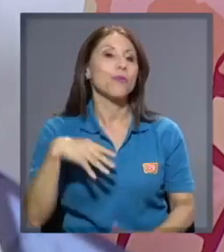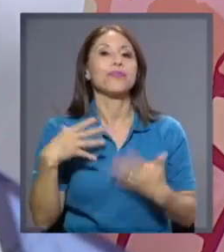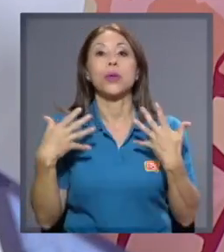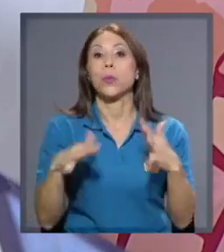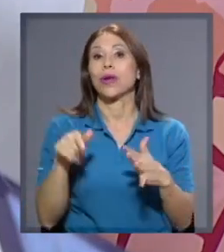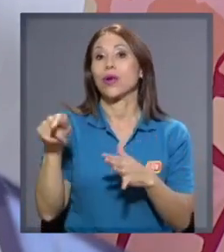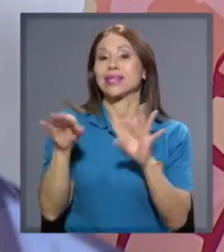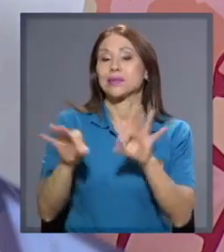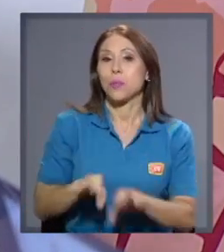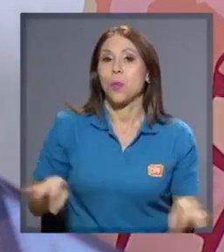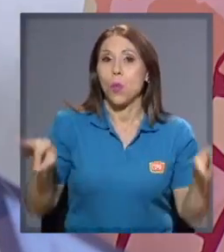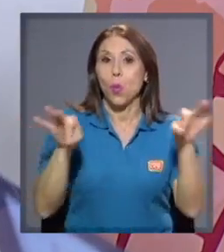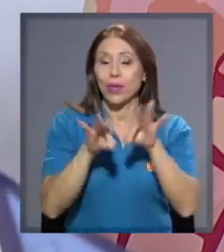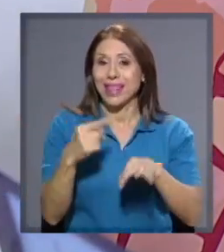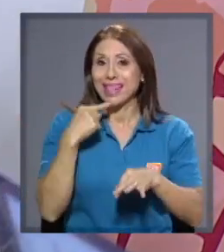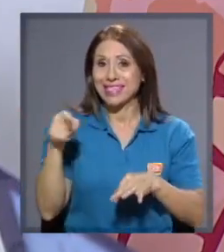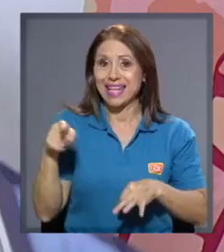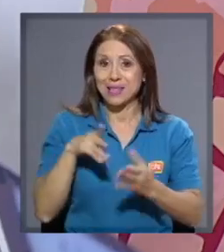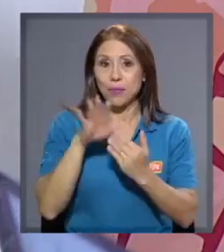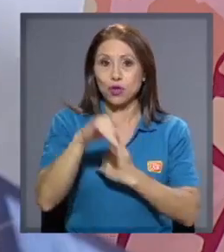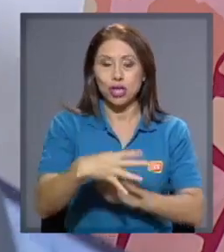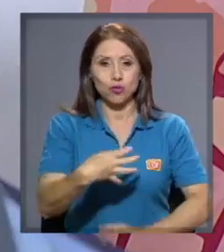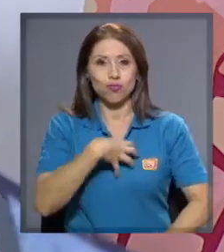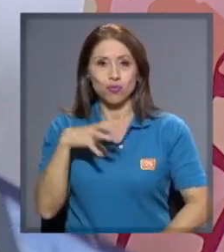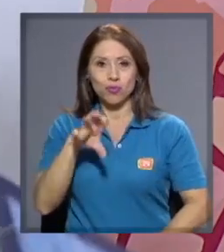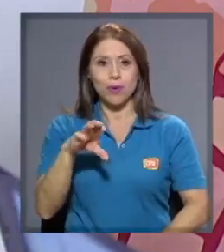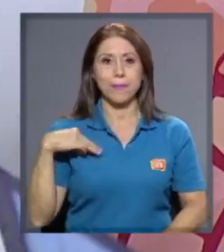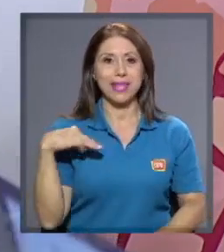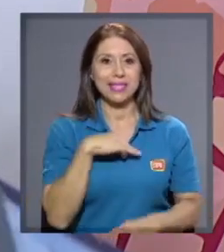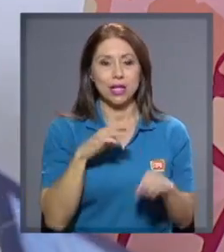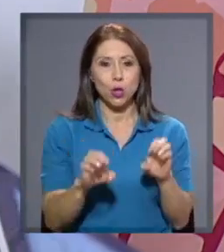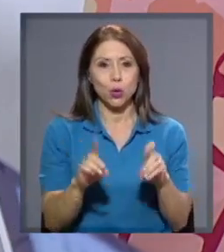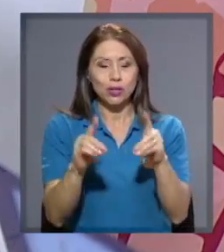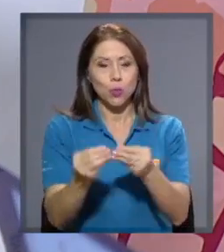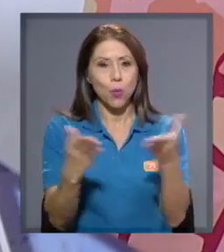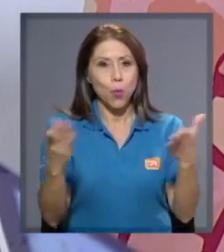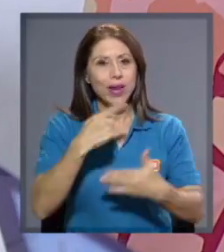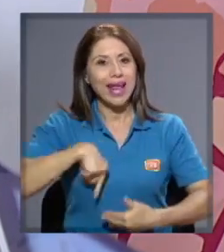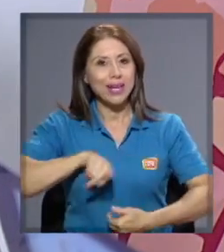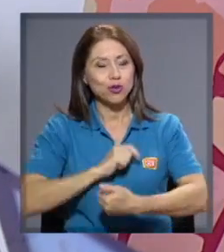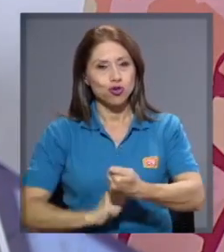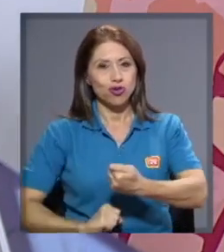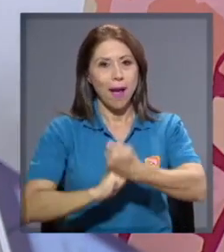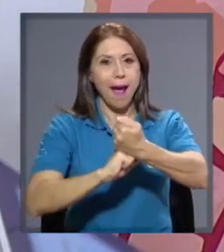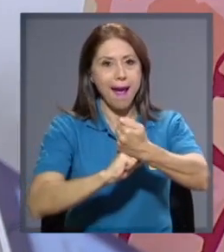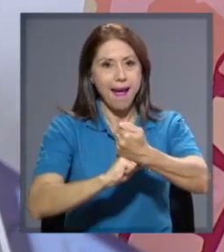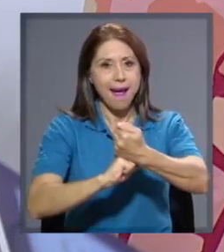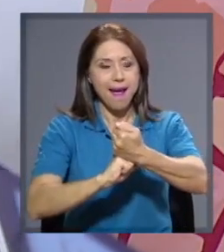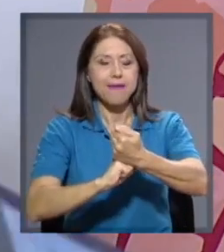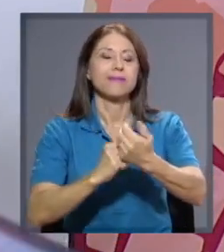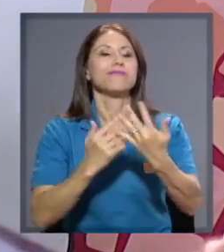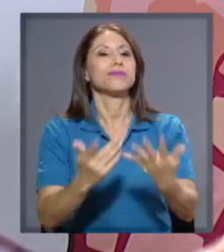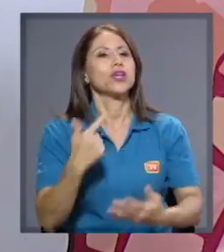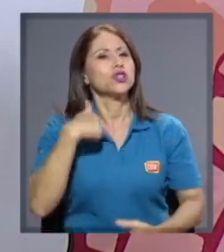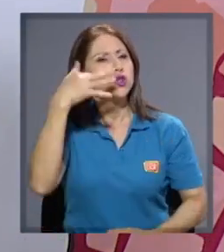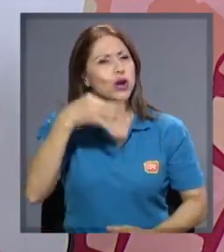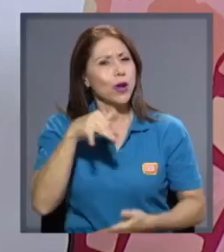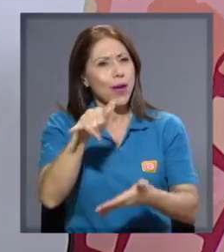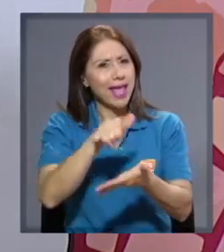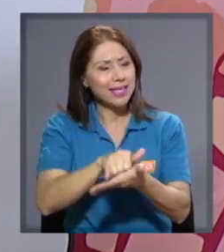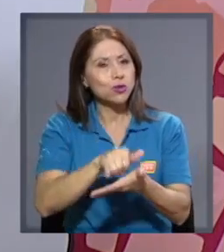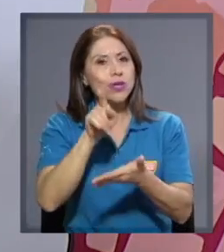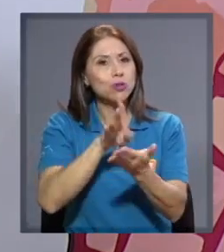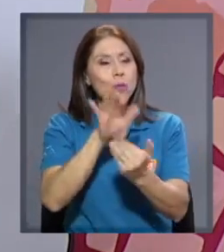destacar que es un proyecto del ministerio educación pública en el cual nosotros apoyamos miren yo creo que es o sea que esto es un proyecto